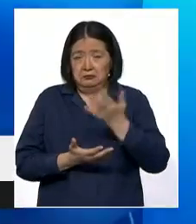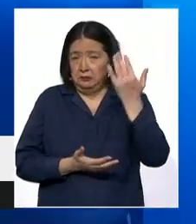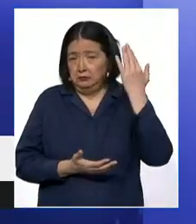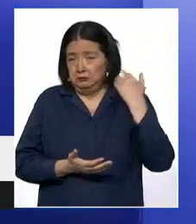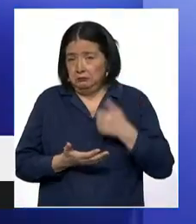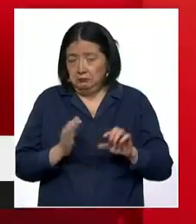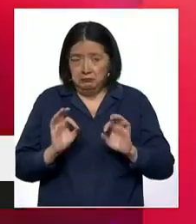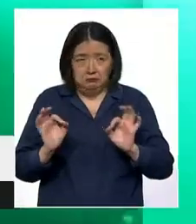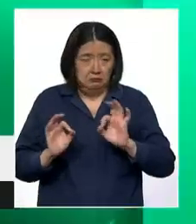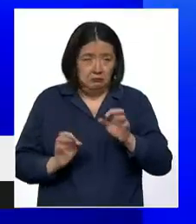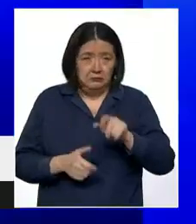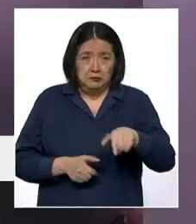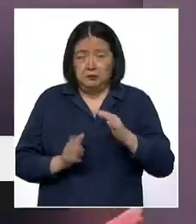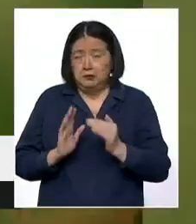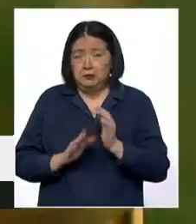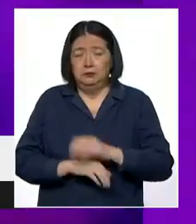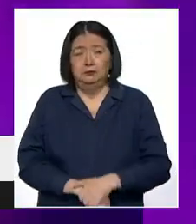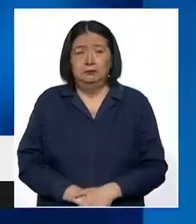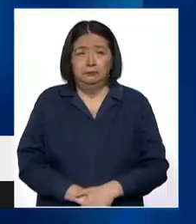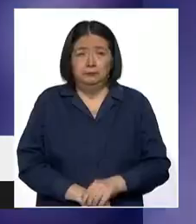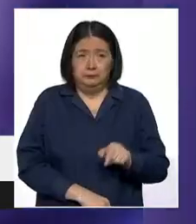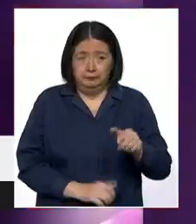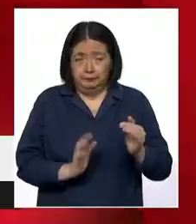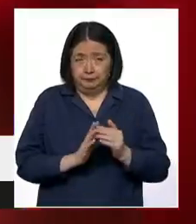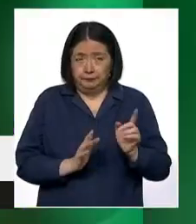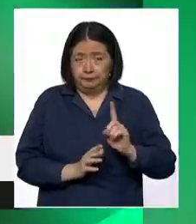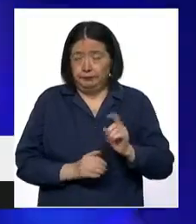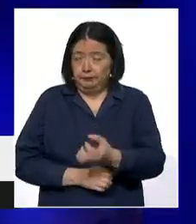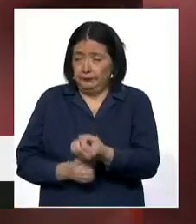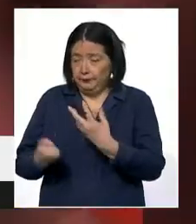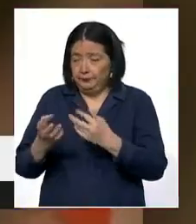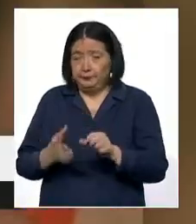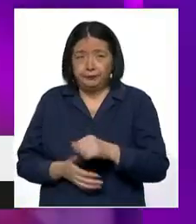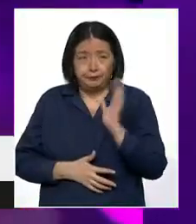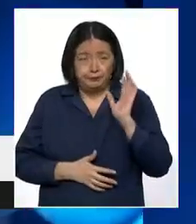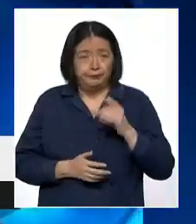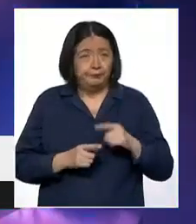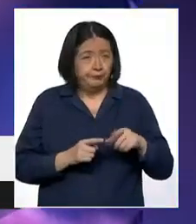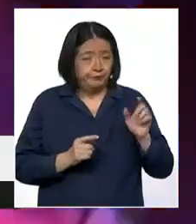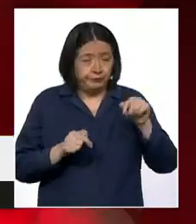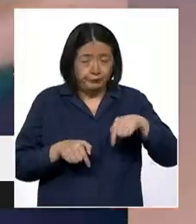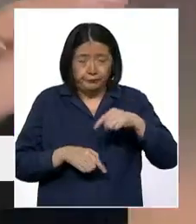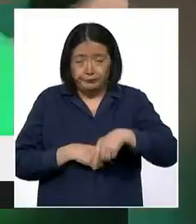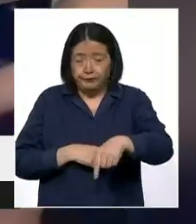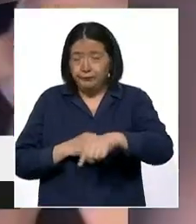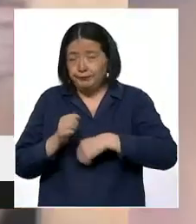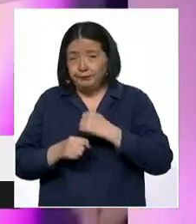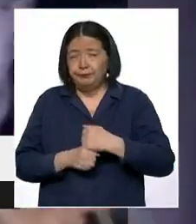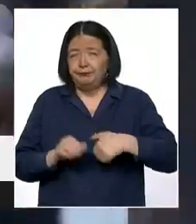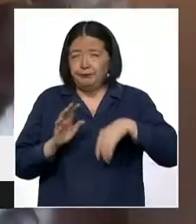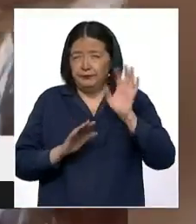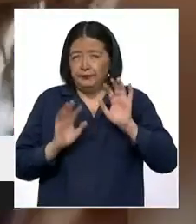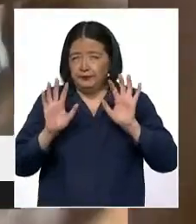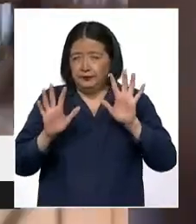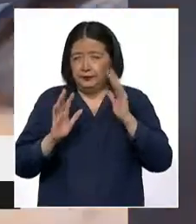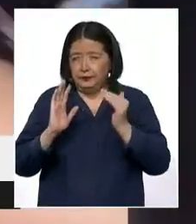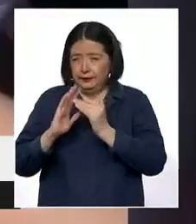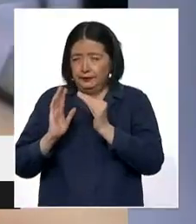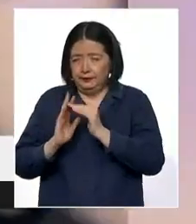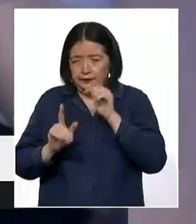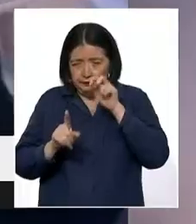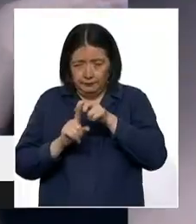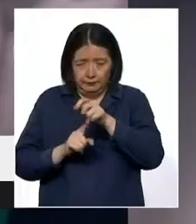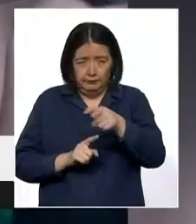antecedentes en este predio. En este predio no, pero sí me contaba usted detrás de cámaras que en lo que va del año hay más de 10 viviendas donde se ha